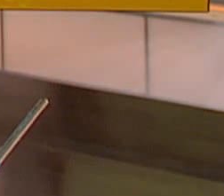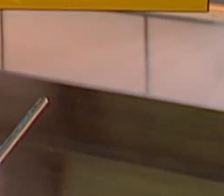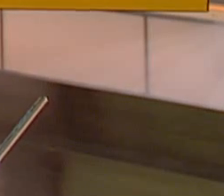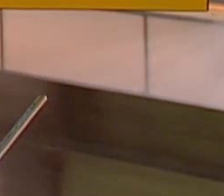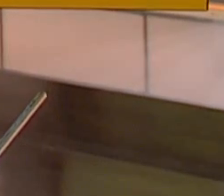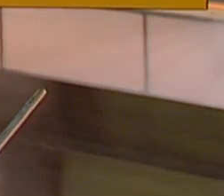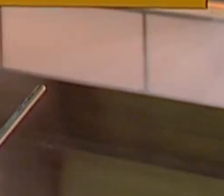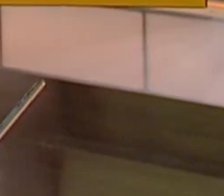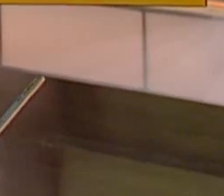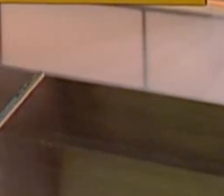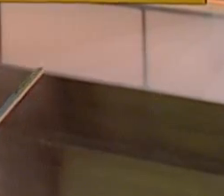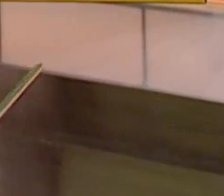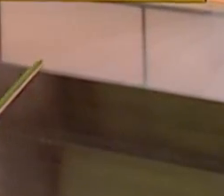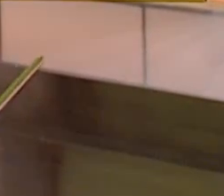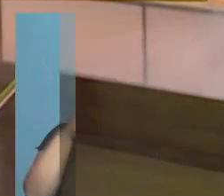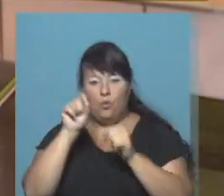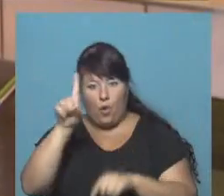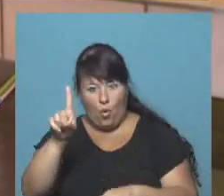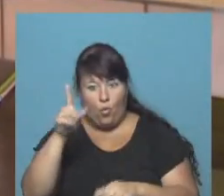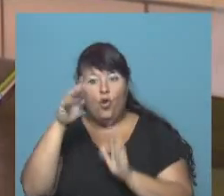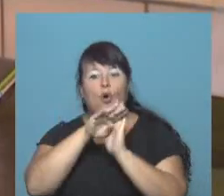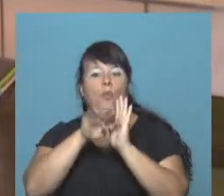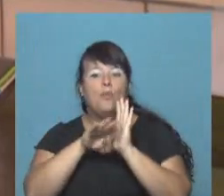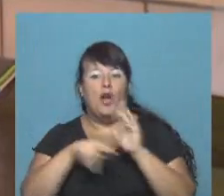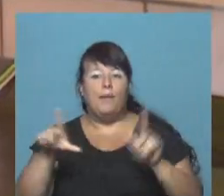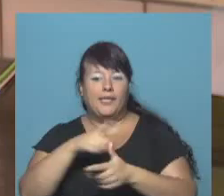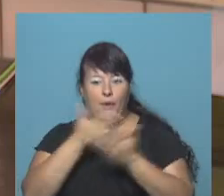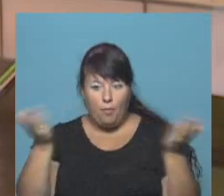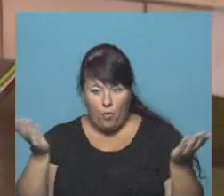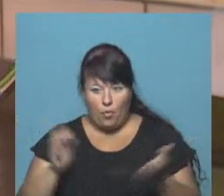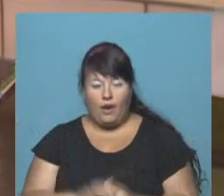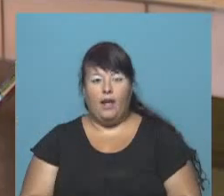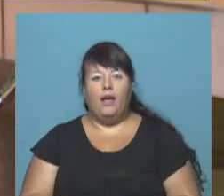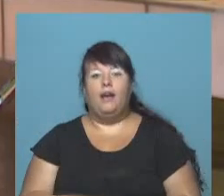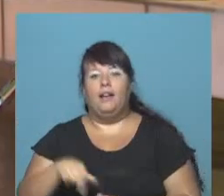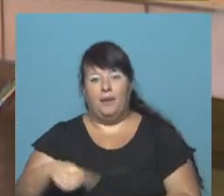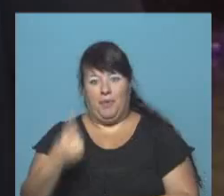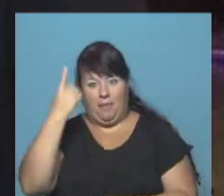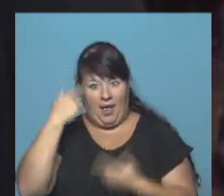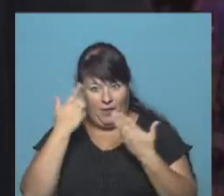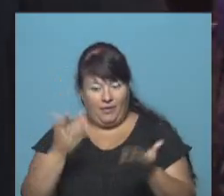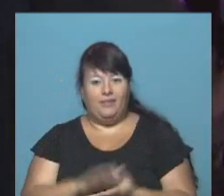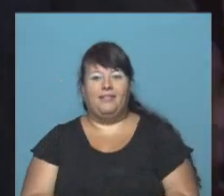Bueno, muy bien, volvemos nuevamente en el Estudio 1. La programación de la televisión pública está de estreno, Gaby.